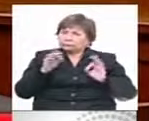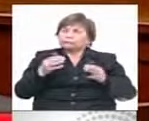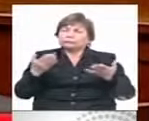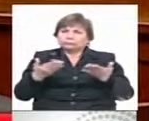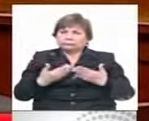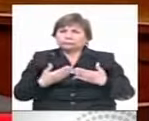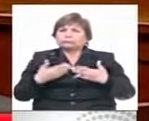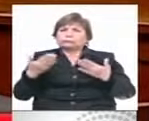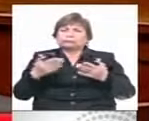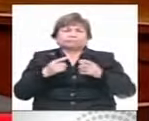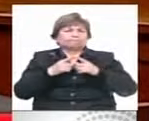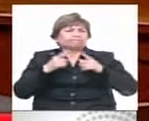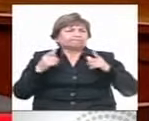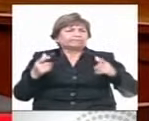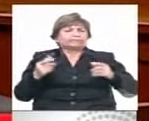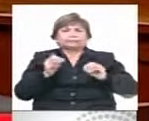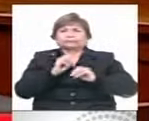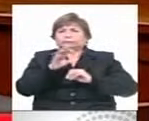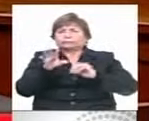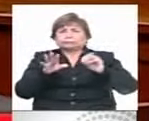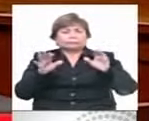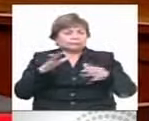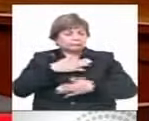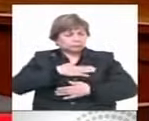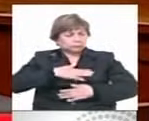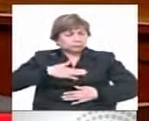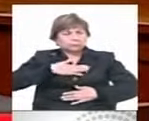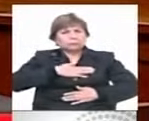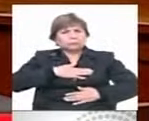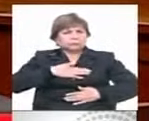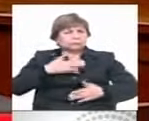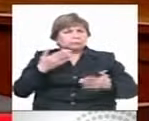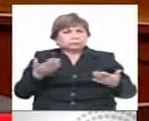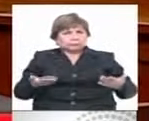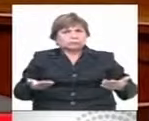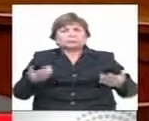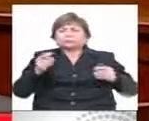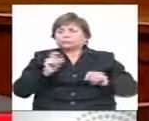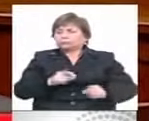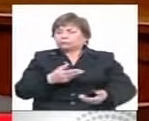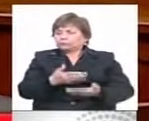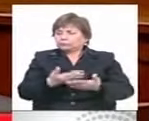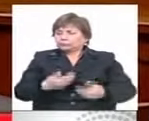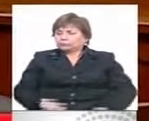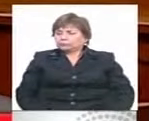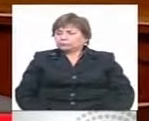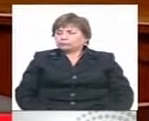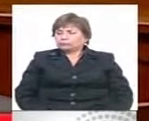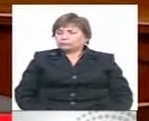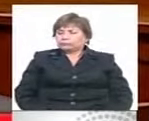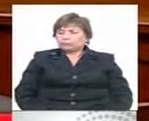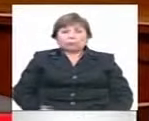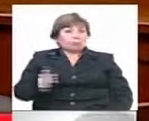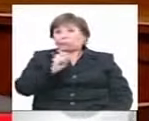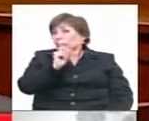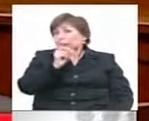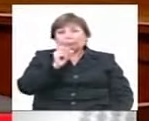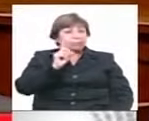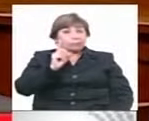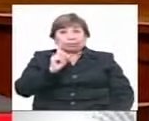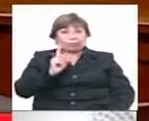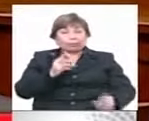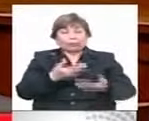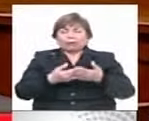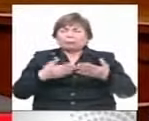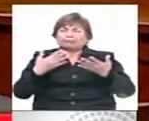amplios sectores no accedan satisfactoriamente a los alimentos esenciales para su desarrollo. No por casualidad